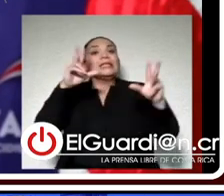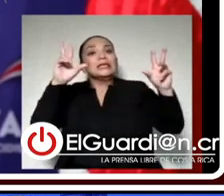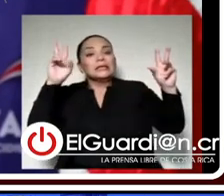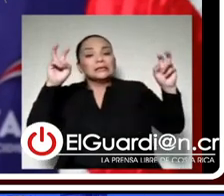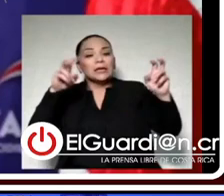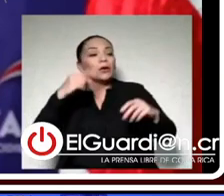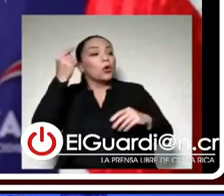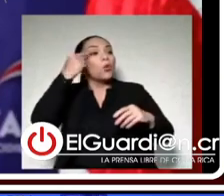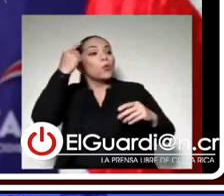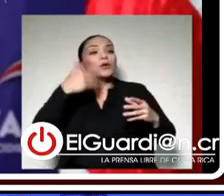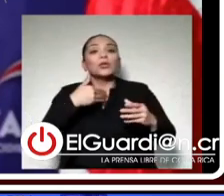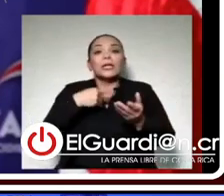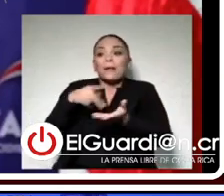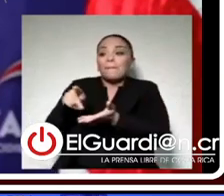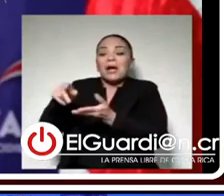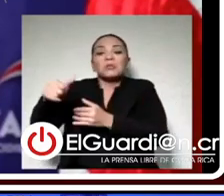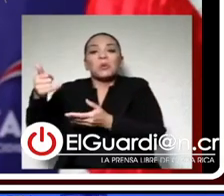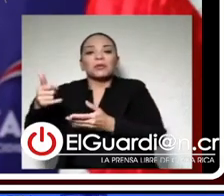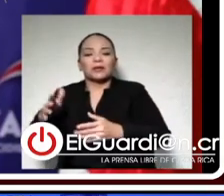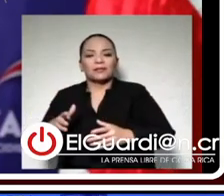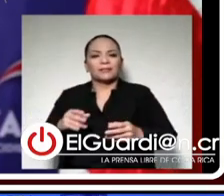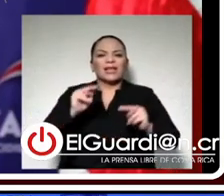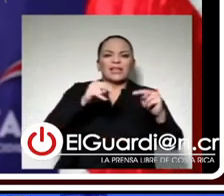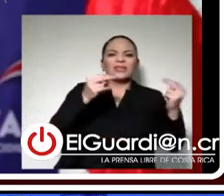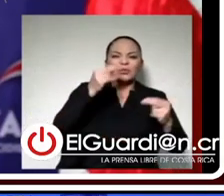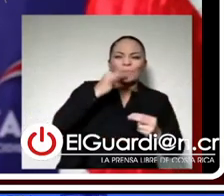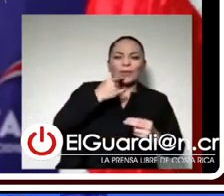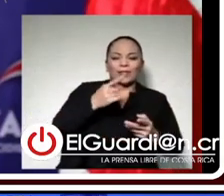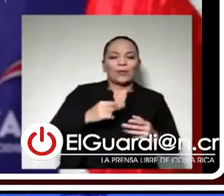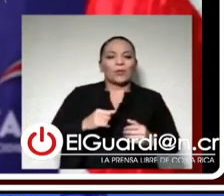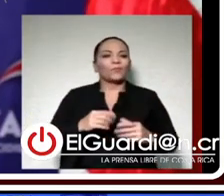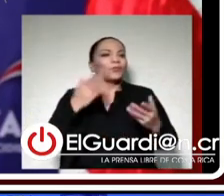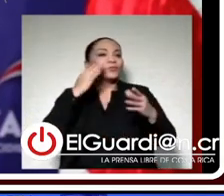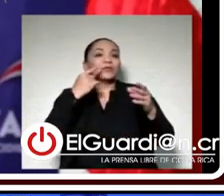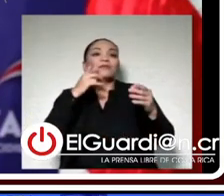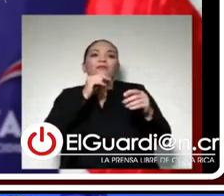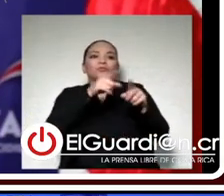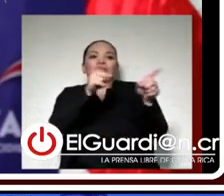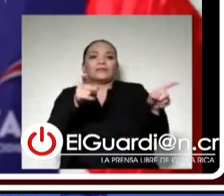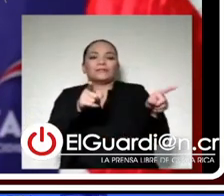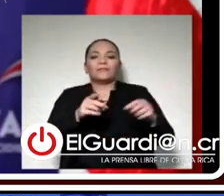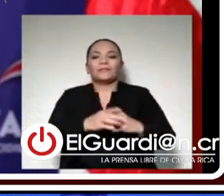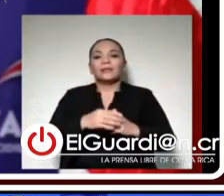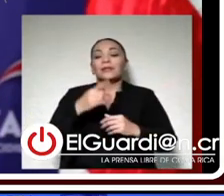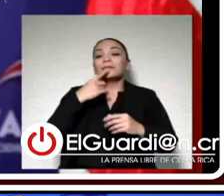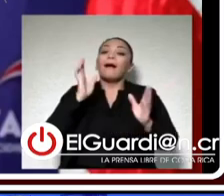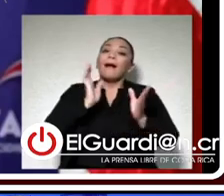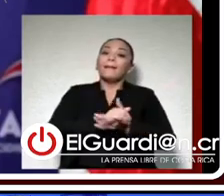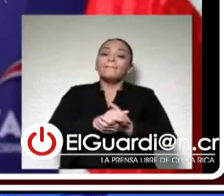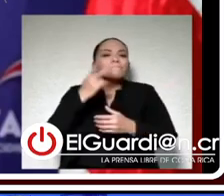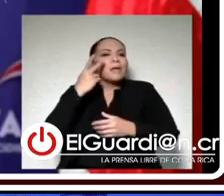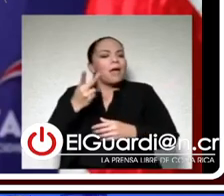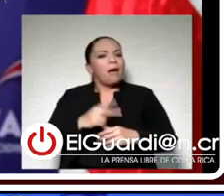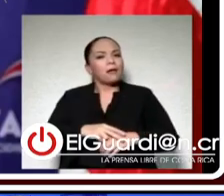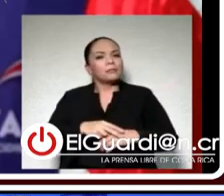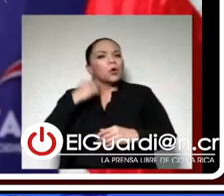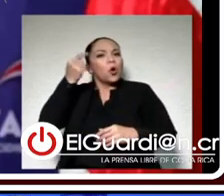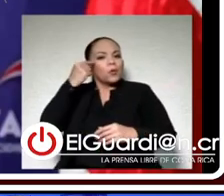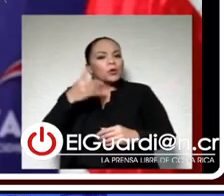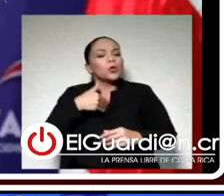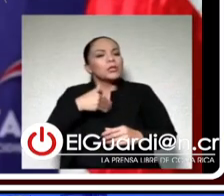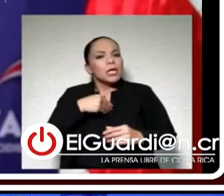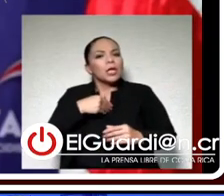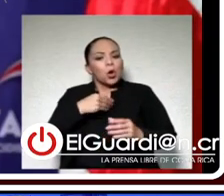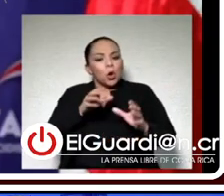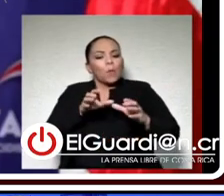tiene, creo que fue La Nación, o alguno de ustedes, un comité de comunicación.